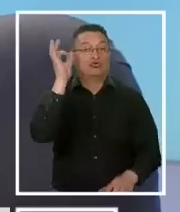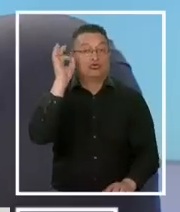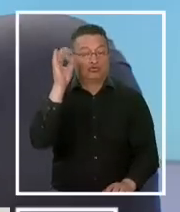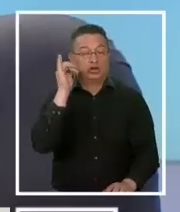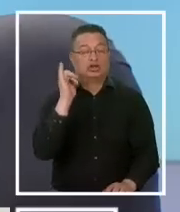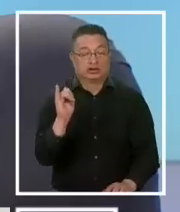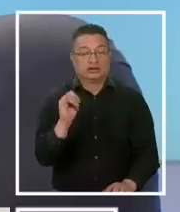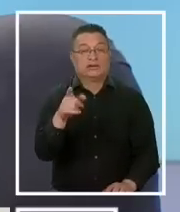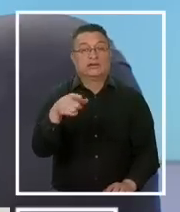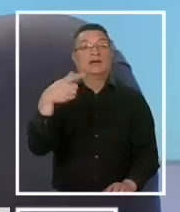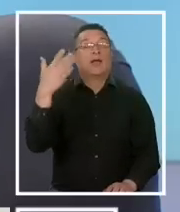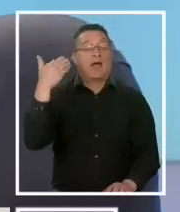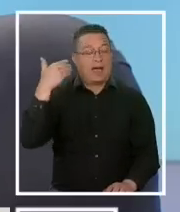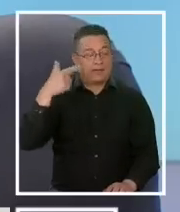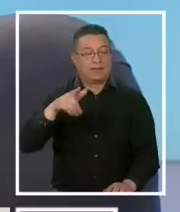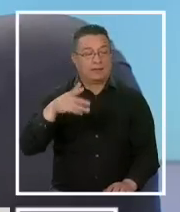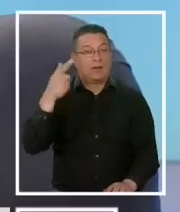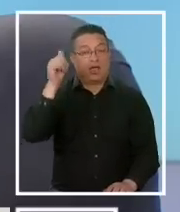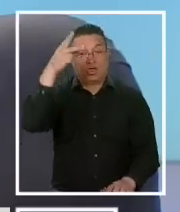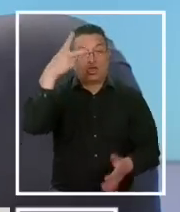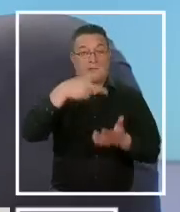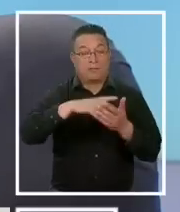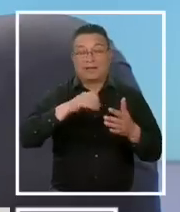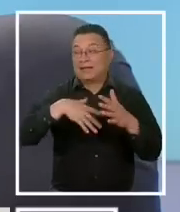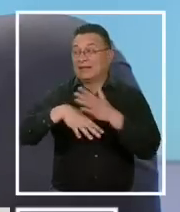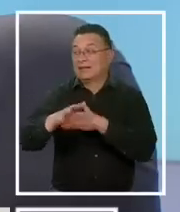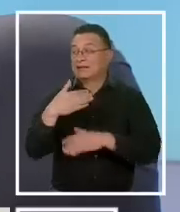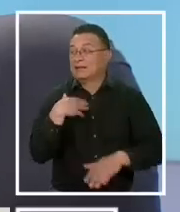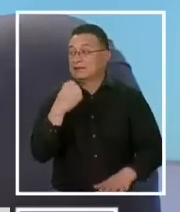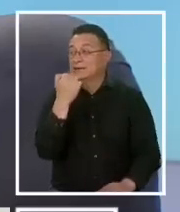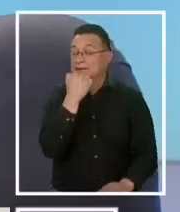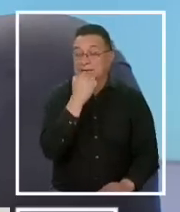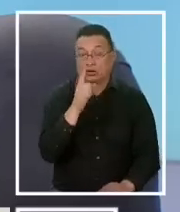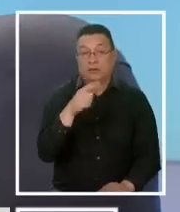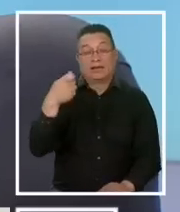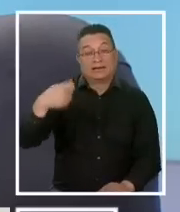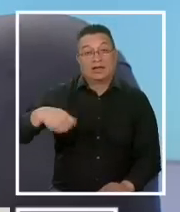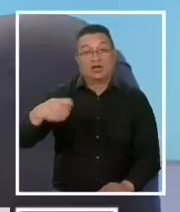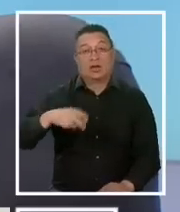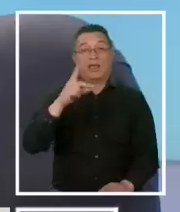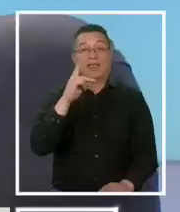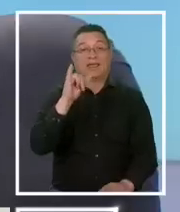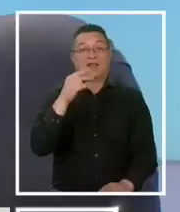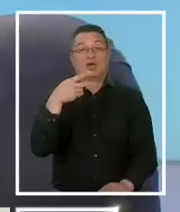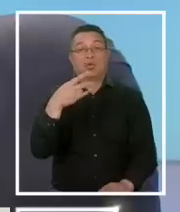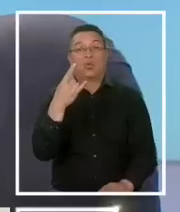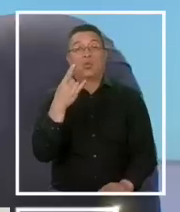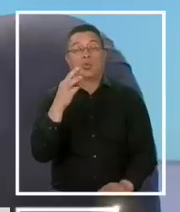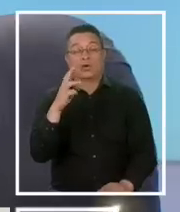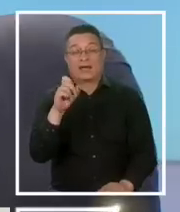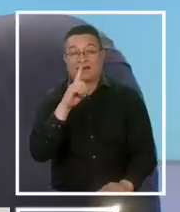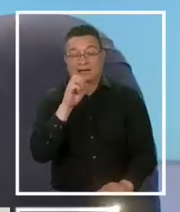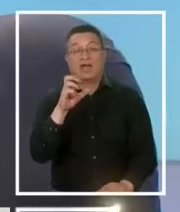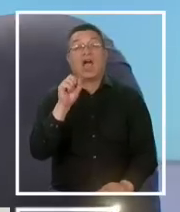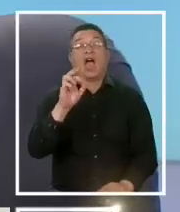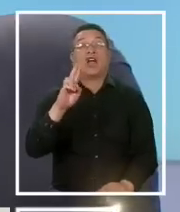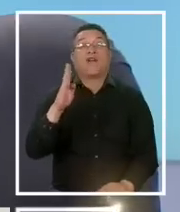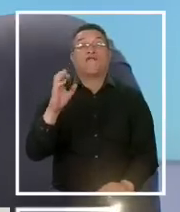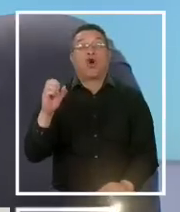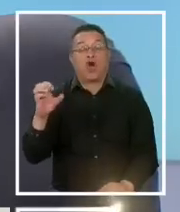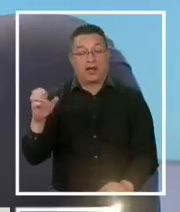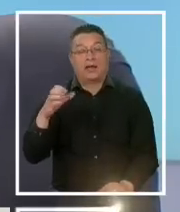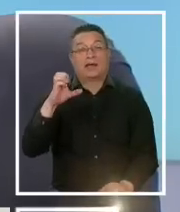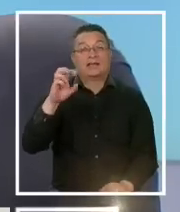con el en ese momento estamos hablando del 2015 para que no nos equivoquemos con senador Alfonso de urresti con Felipe herboe con